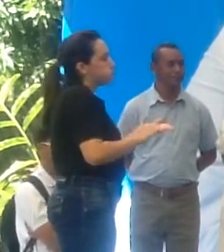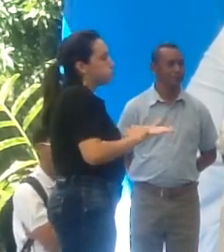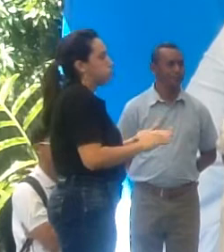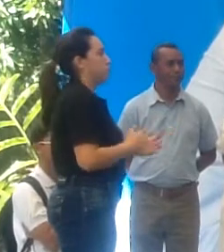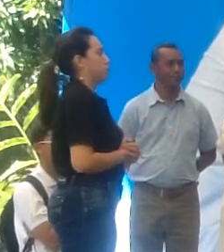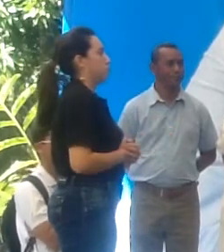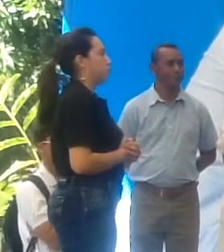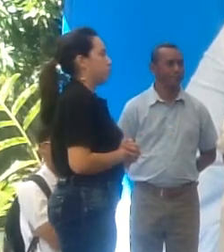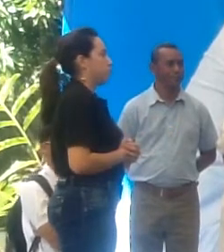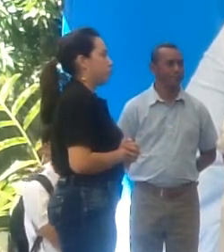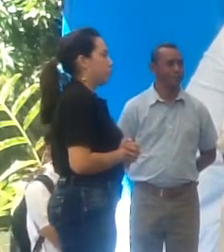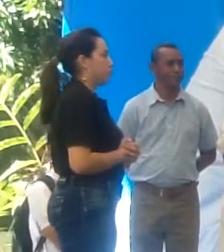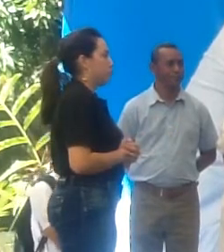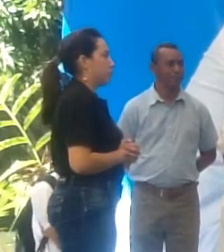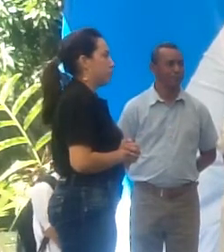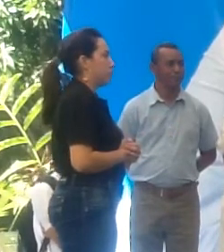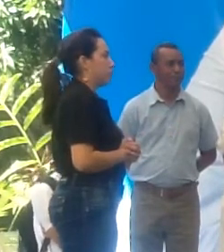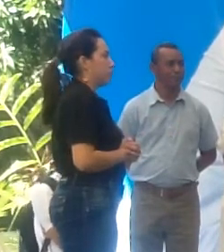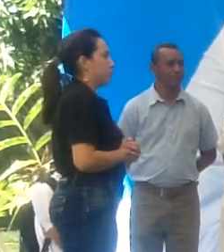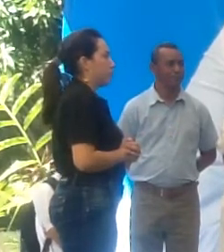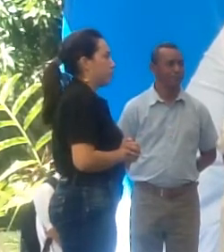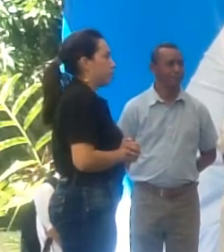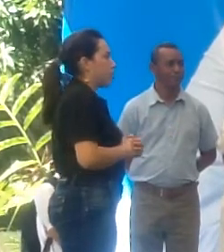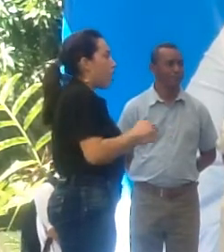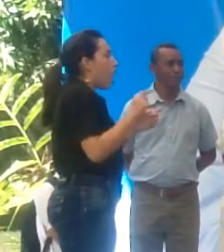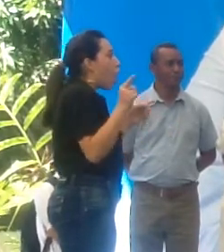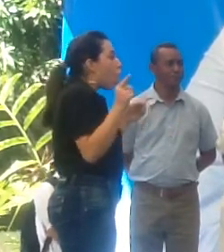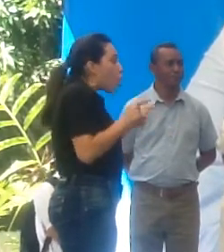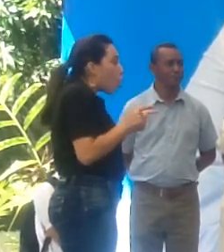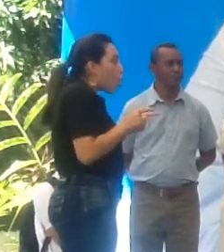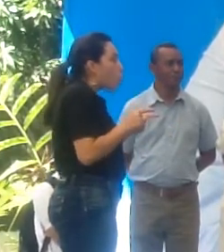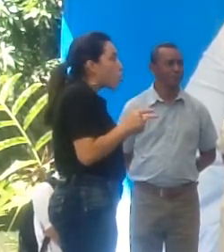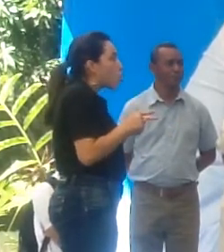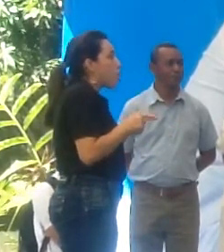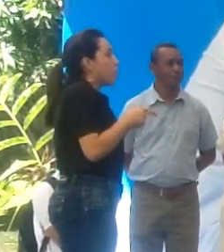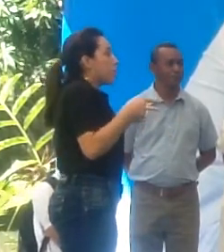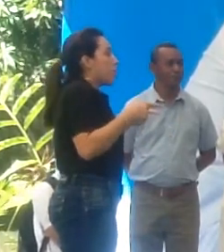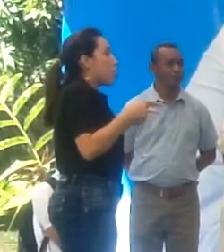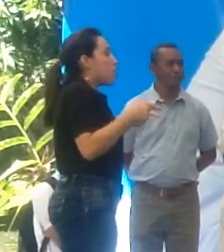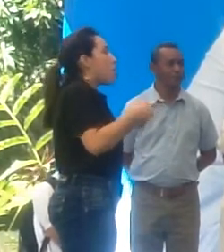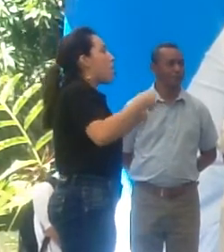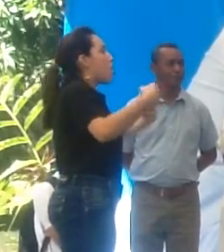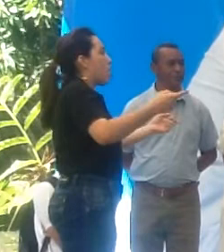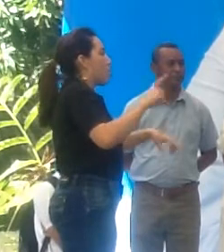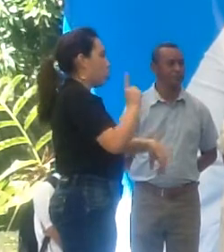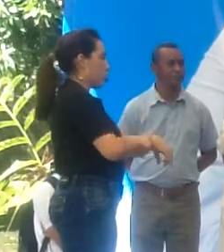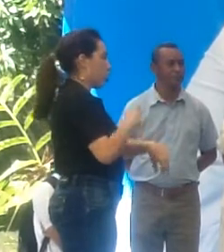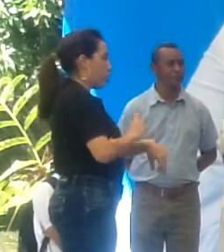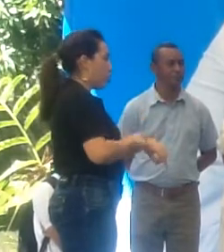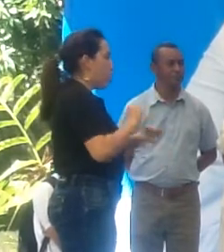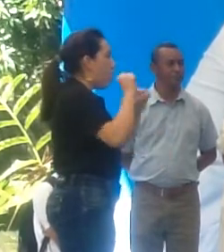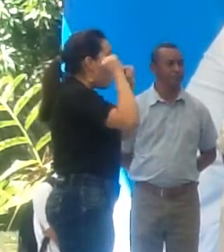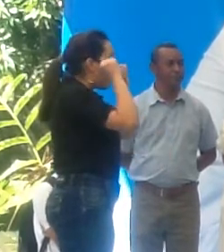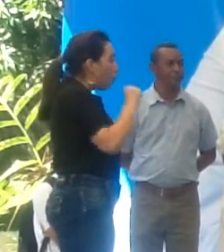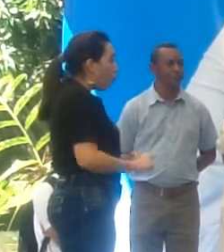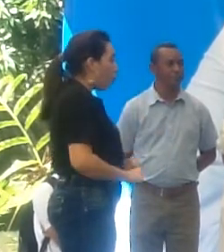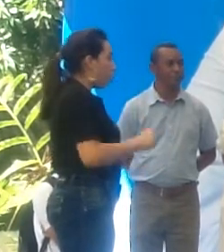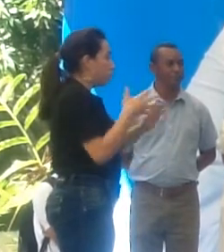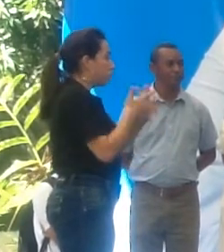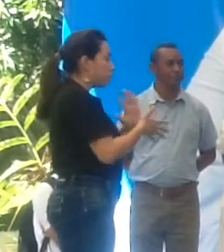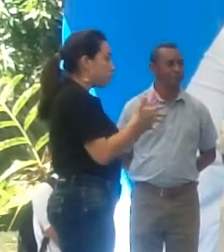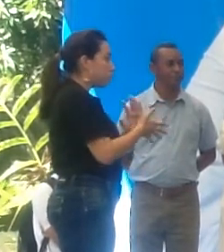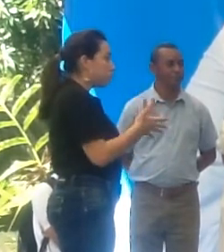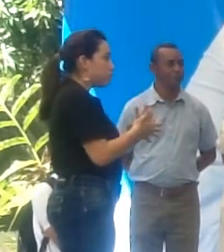una solución a corto, mediano y largo plazo y que puedan determinar